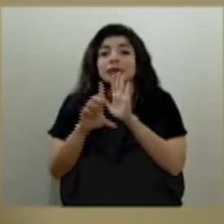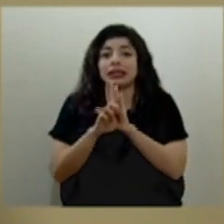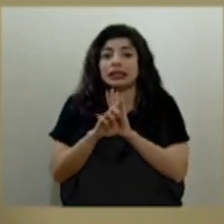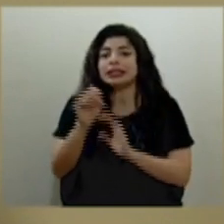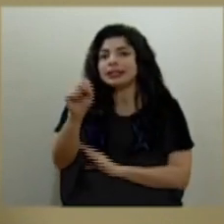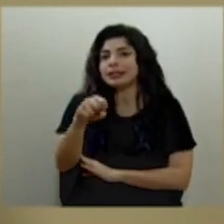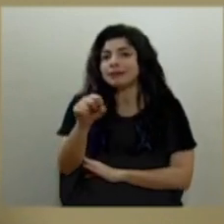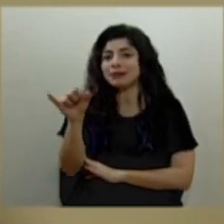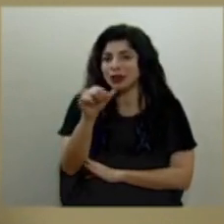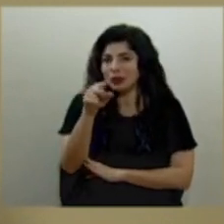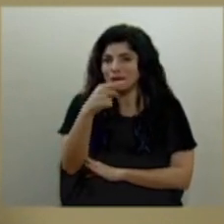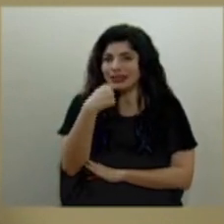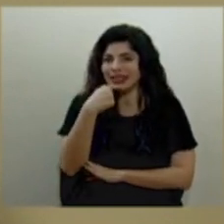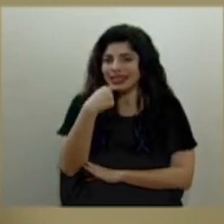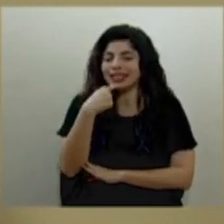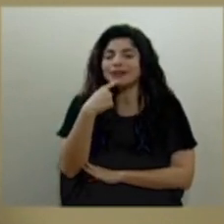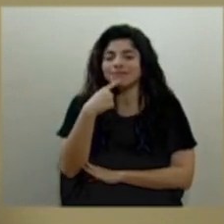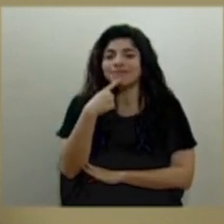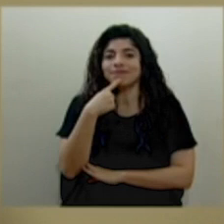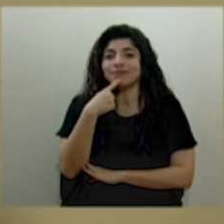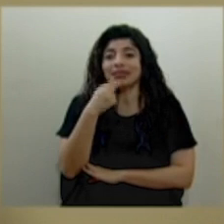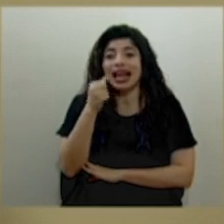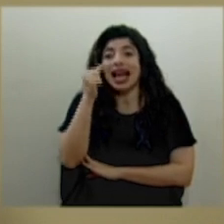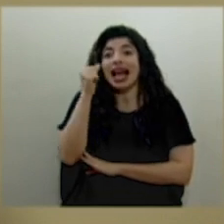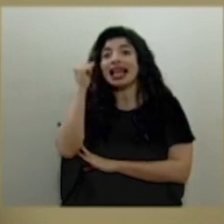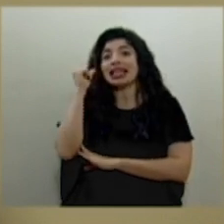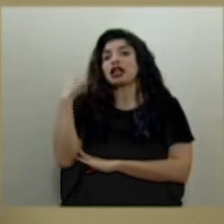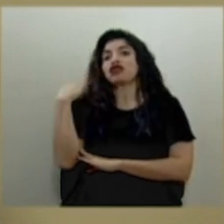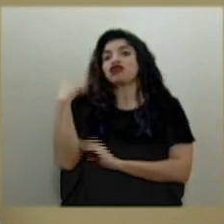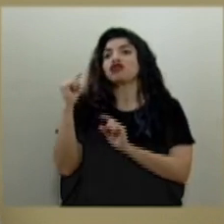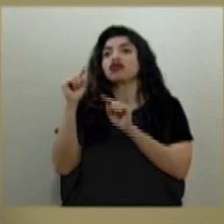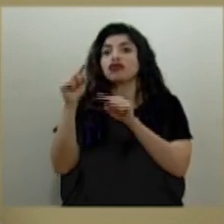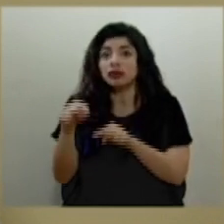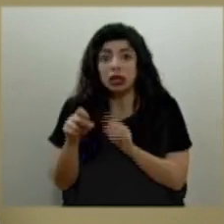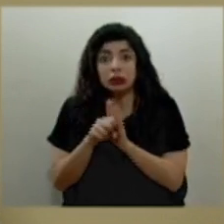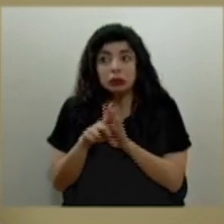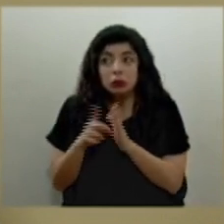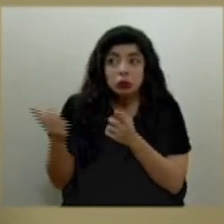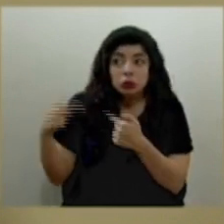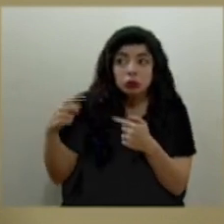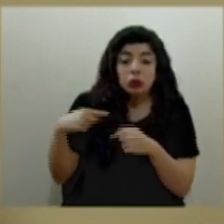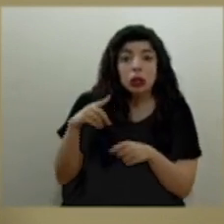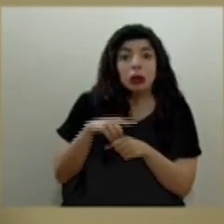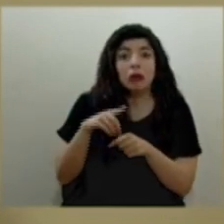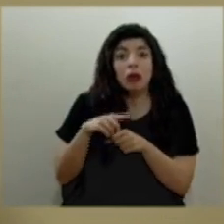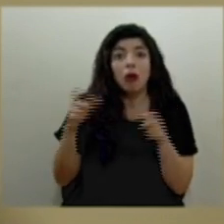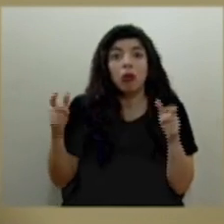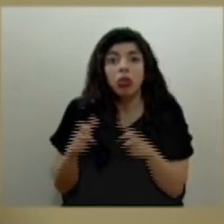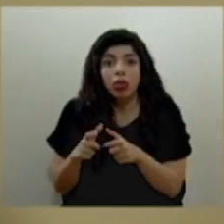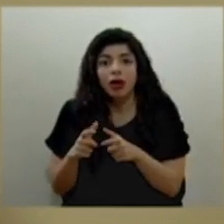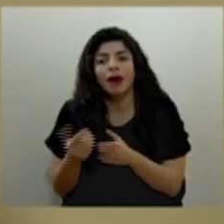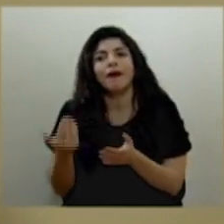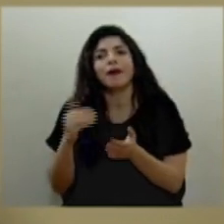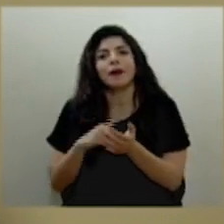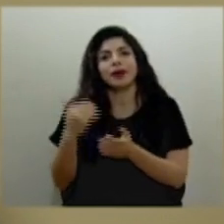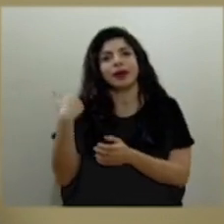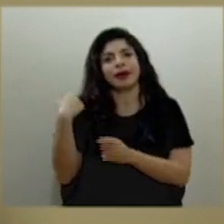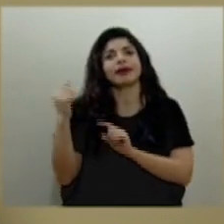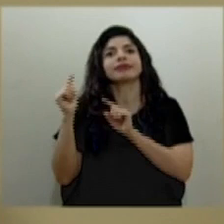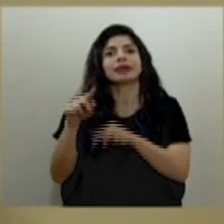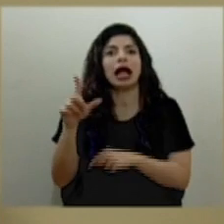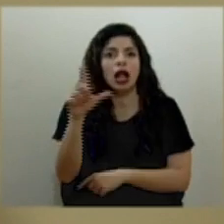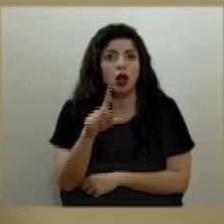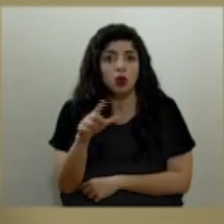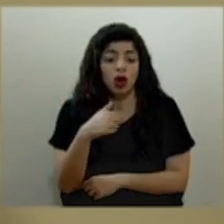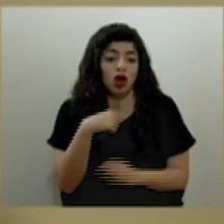Legislativa, sí, como usted lo indica bien, antier yo me presenté, no hubo quórum, ellos me convocan de nuevo el lunes, tengo